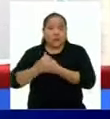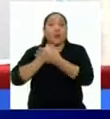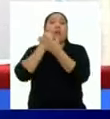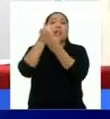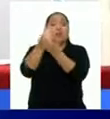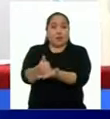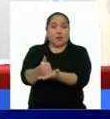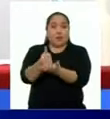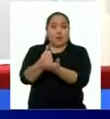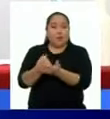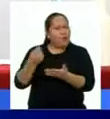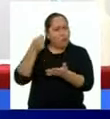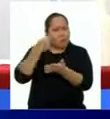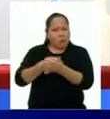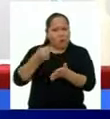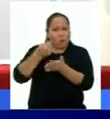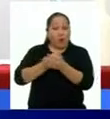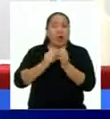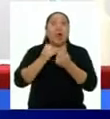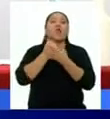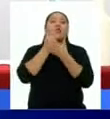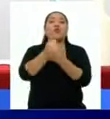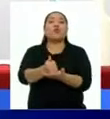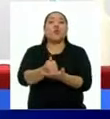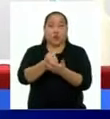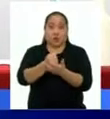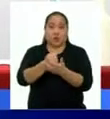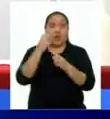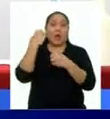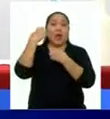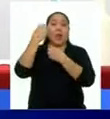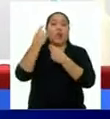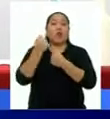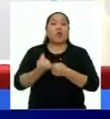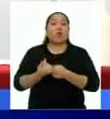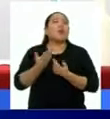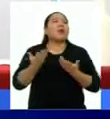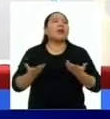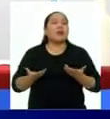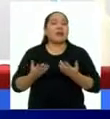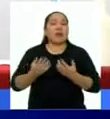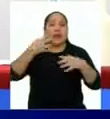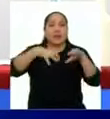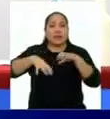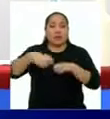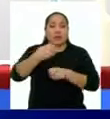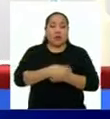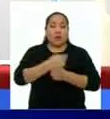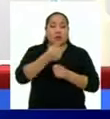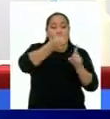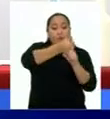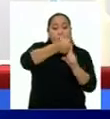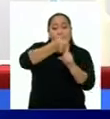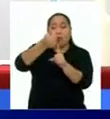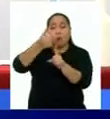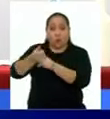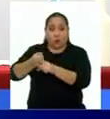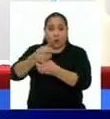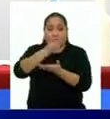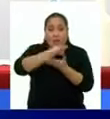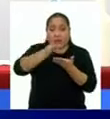contribuyendo fuertemente a la recuperación macroeconómica, haciendo que los gobiernos regionales, los gobiernos